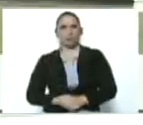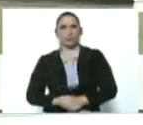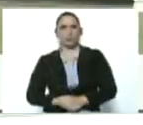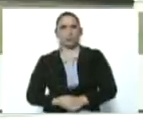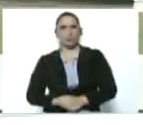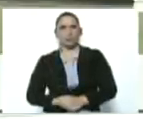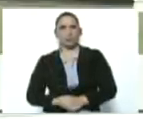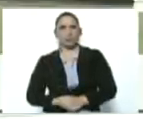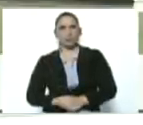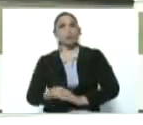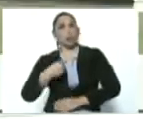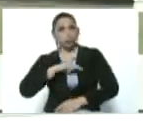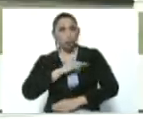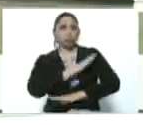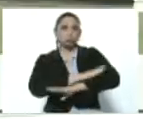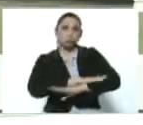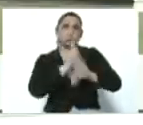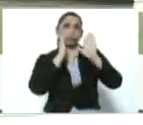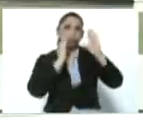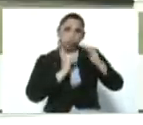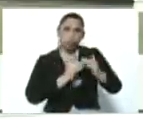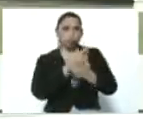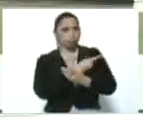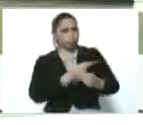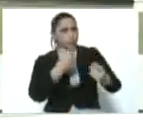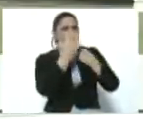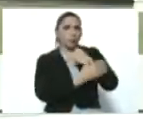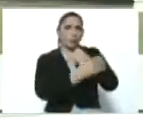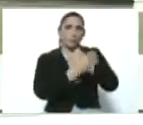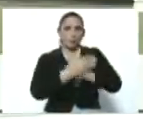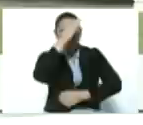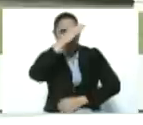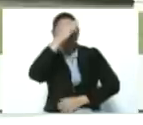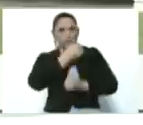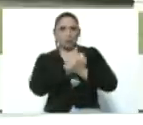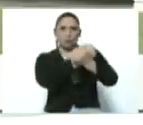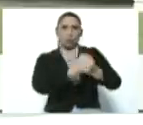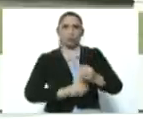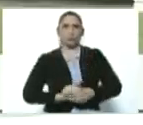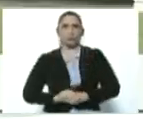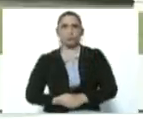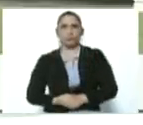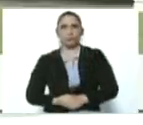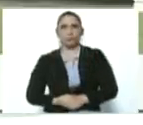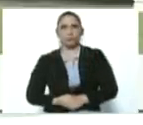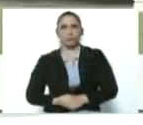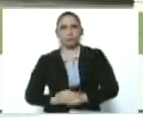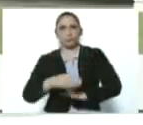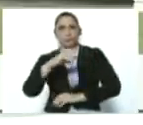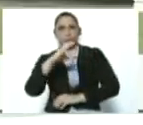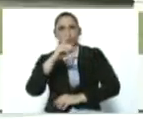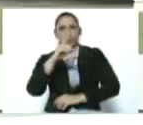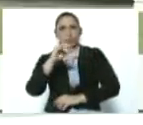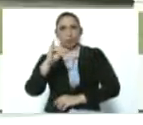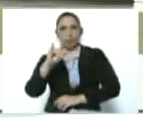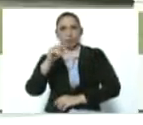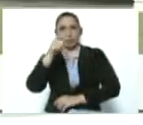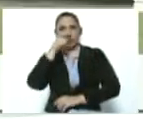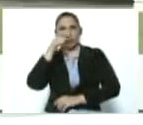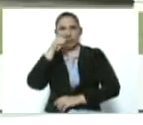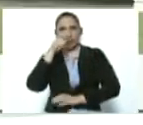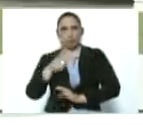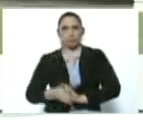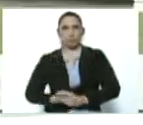no estamos tratando con dignidad con cariño conciencia y amor cb y centinela